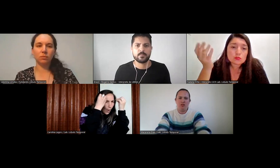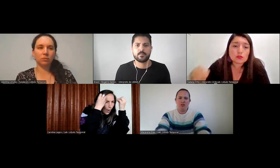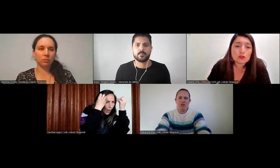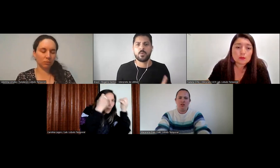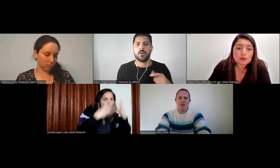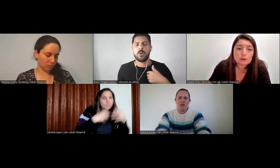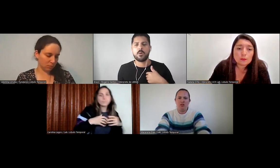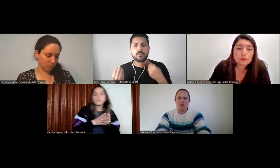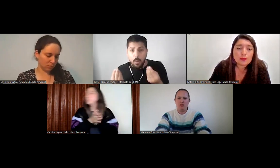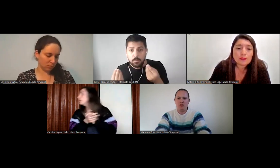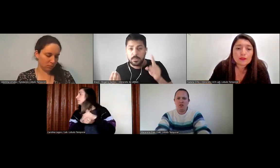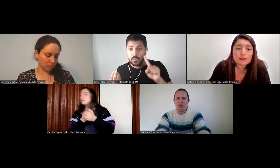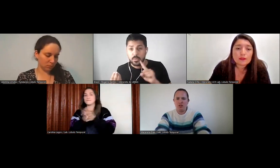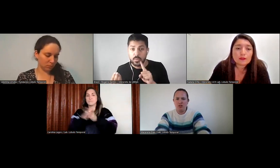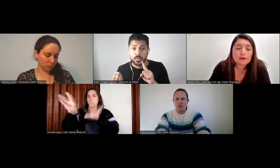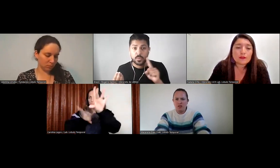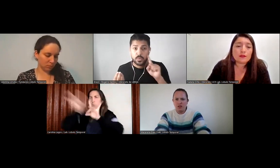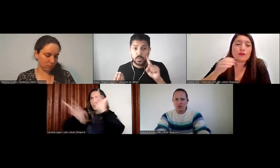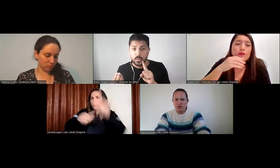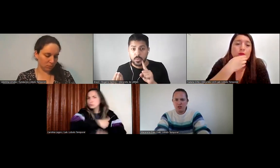y un sordo a lo mejor puede